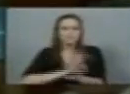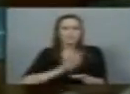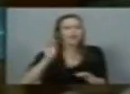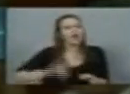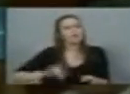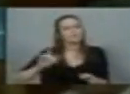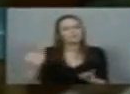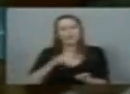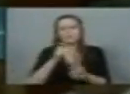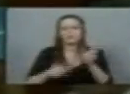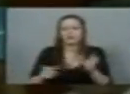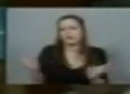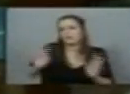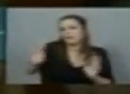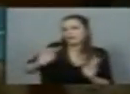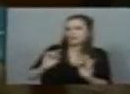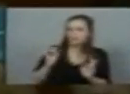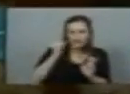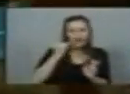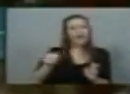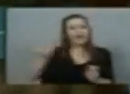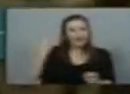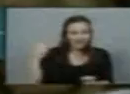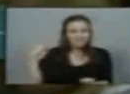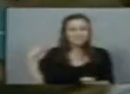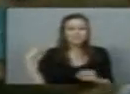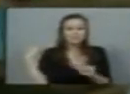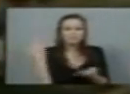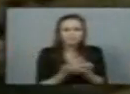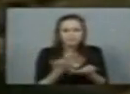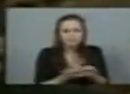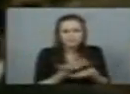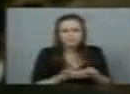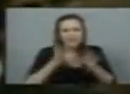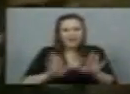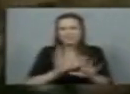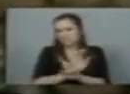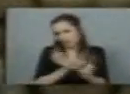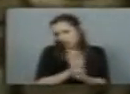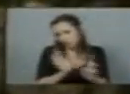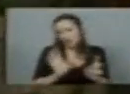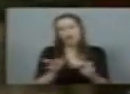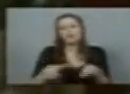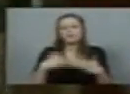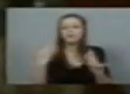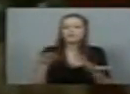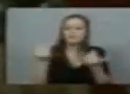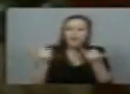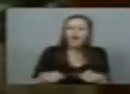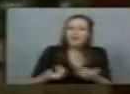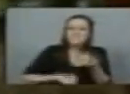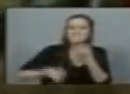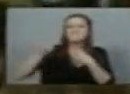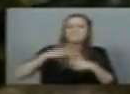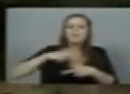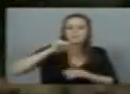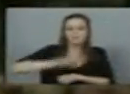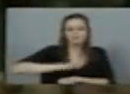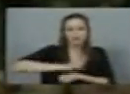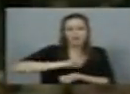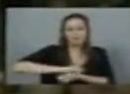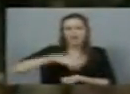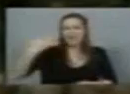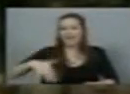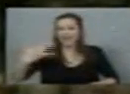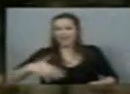mercado, cuando ya se los hemos demostrado que así no es, y por lo tanto venden el papel caro